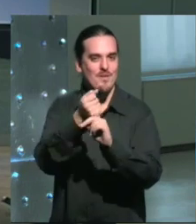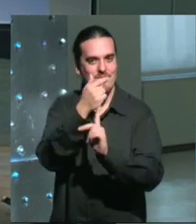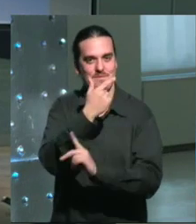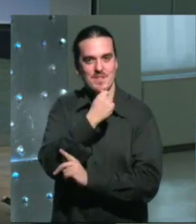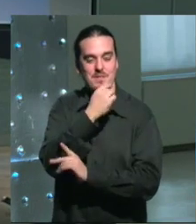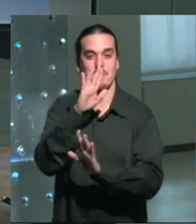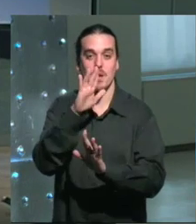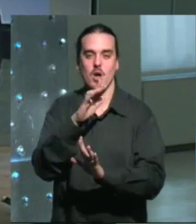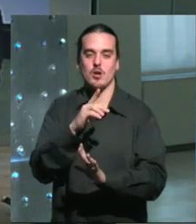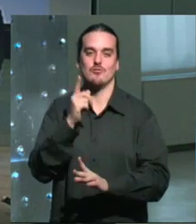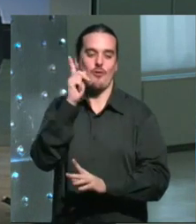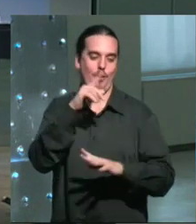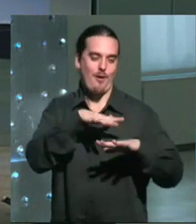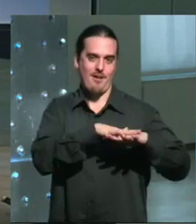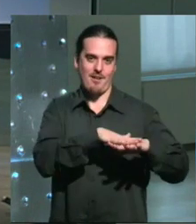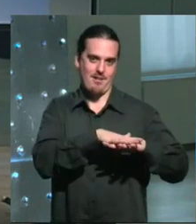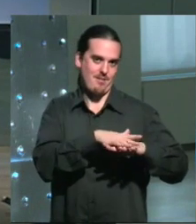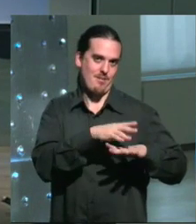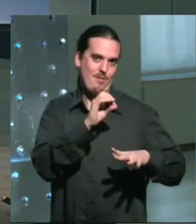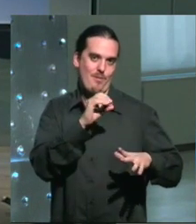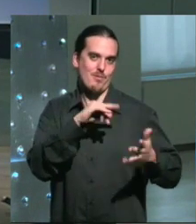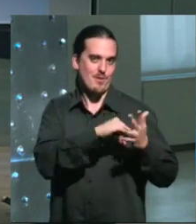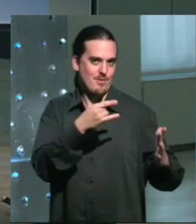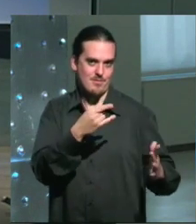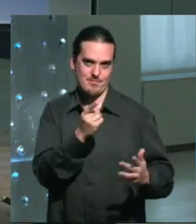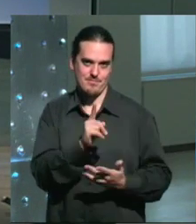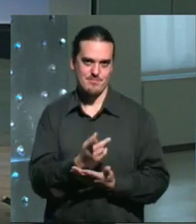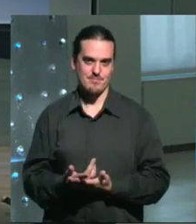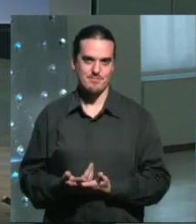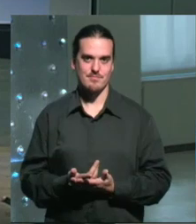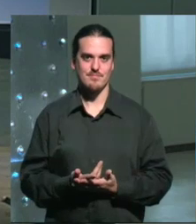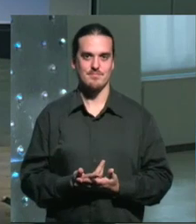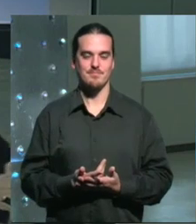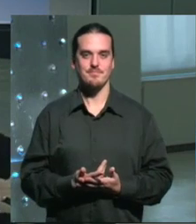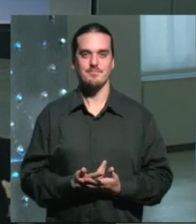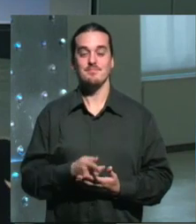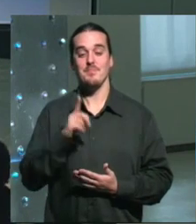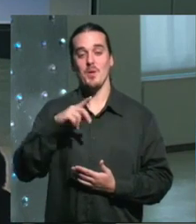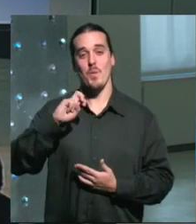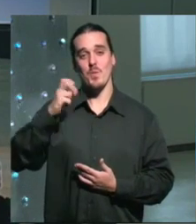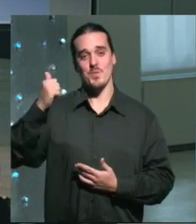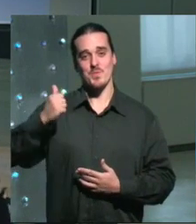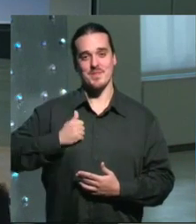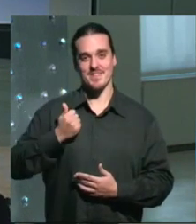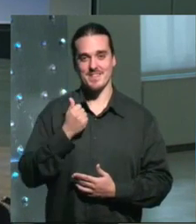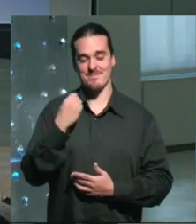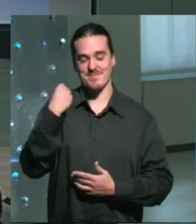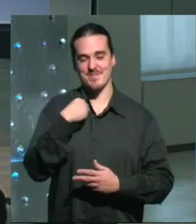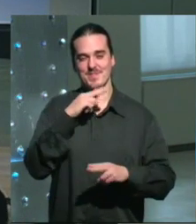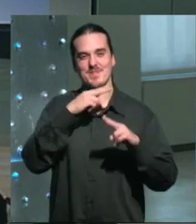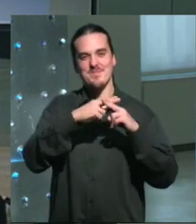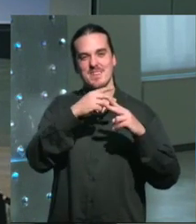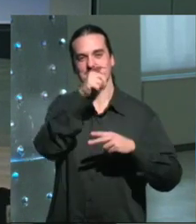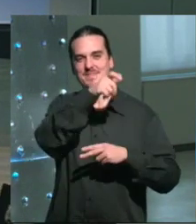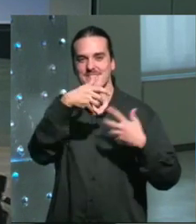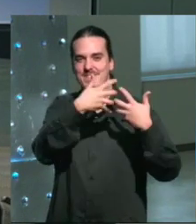infraestructura a la red. Y luego te diría al final que la gran parte de la ventaja fue lo que llaman los americanos el